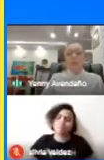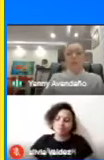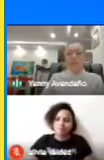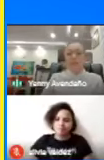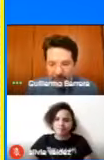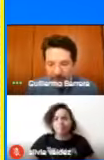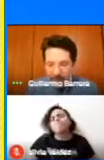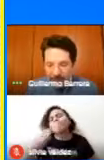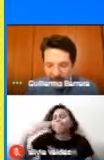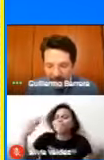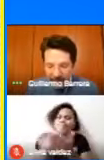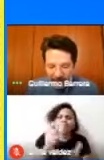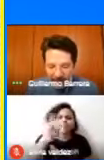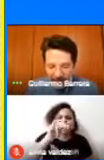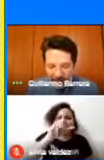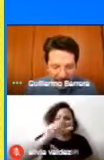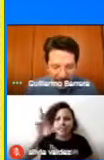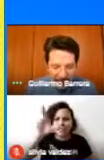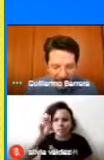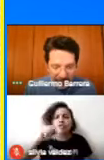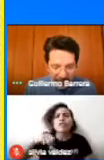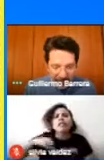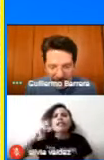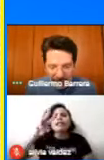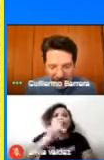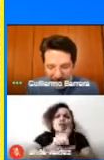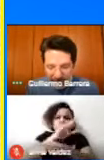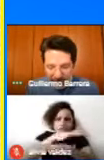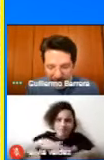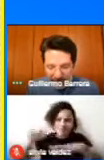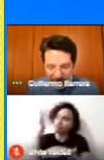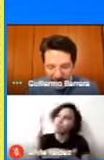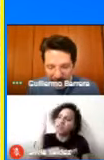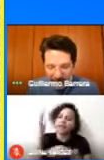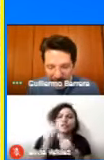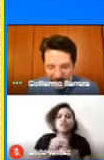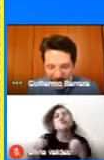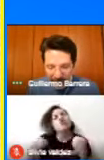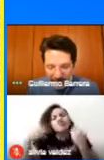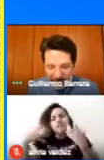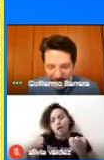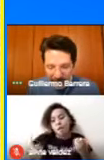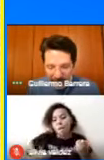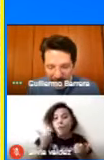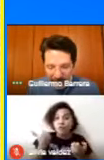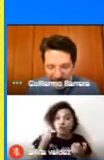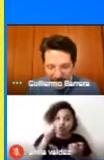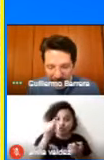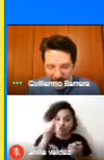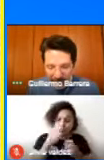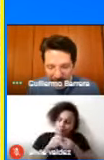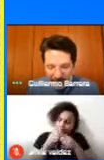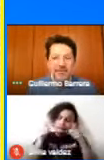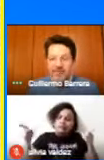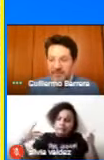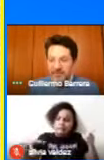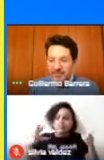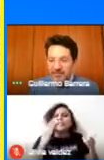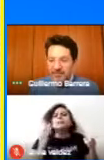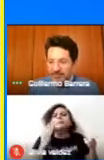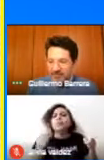Guillermo, muchas gracias. Bueno, nos quedan 3 minutos de este espacio de cátedra y yo quiero aprovechar tu amplia experiencia